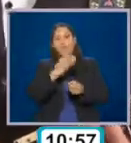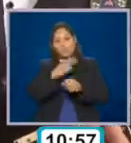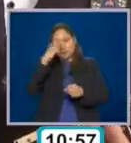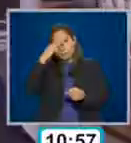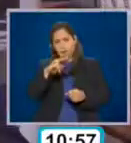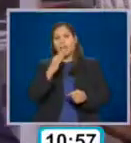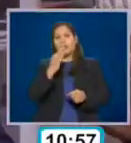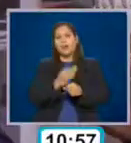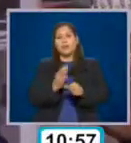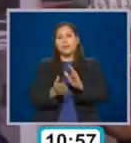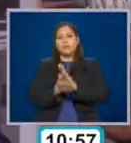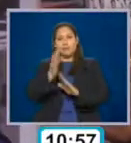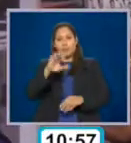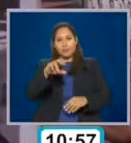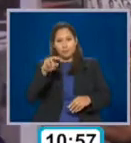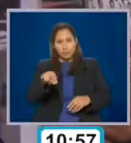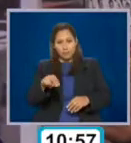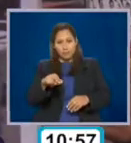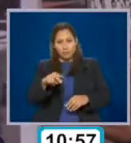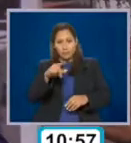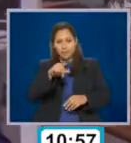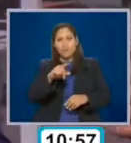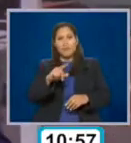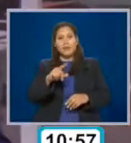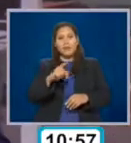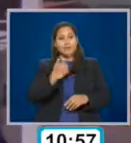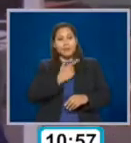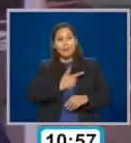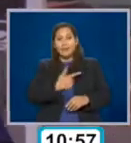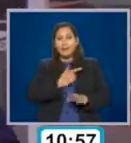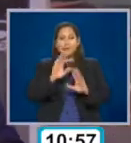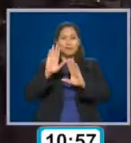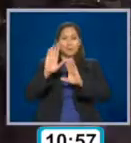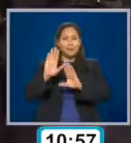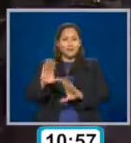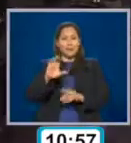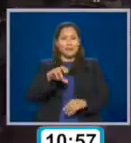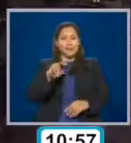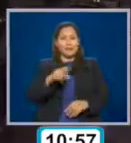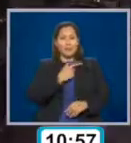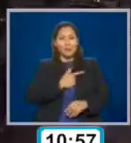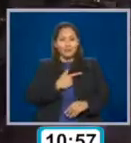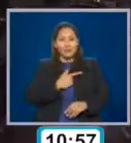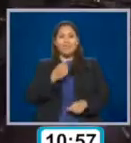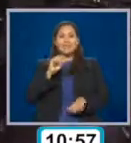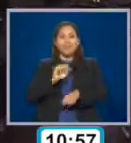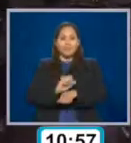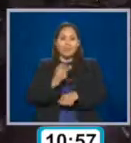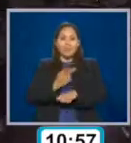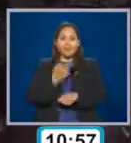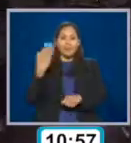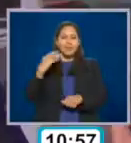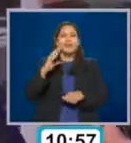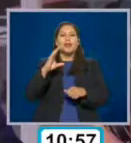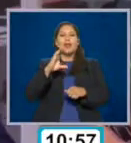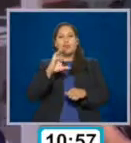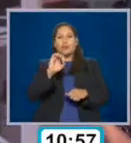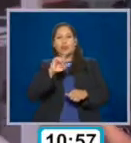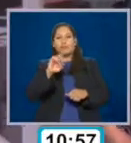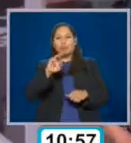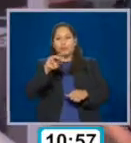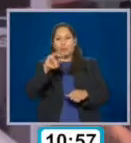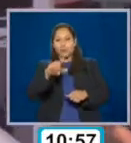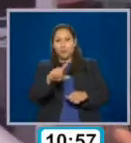Ahorita regresamos a Cancún, esta semana que viene vamos a... ¿Ya les gustó estar andar en Cancún? Ahí ya nomás, estuvimos ¿eh? la semana pasada por Cozumel, ahora Viene vamos a Cancún. chapeteado, mira, el